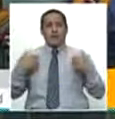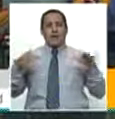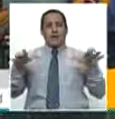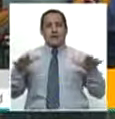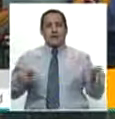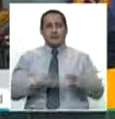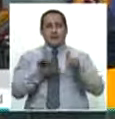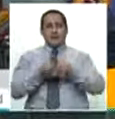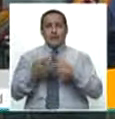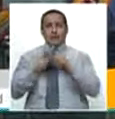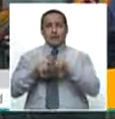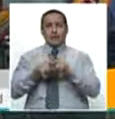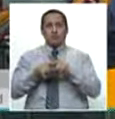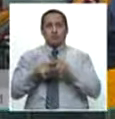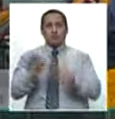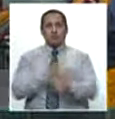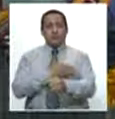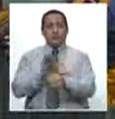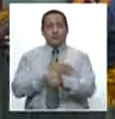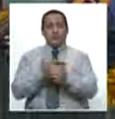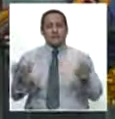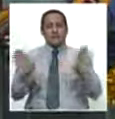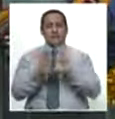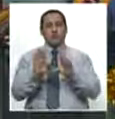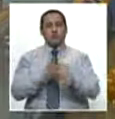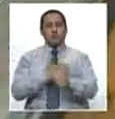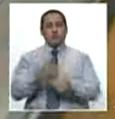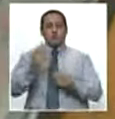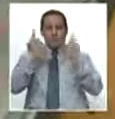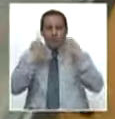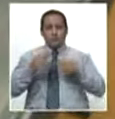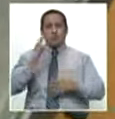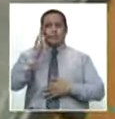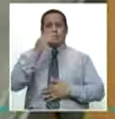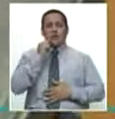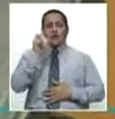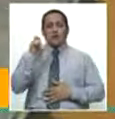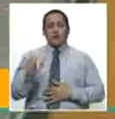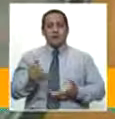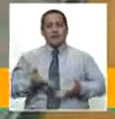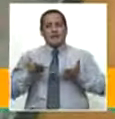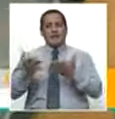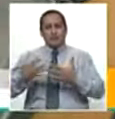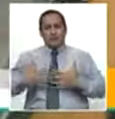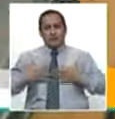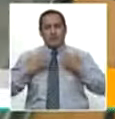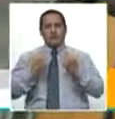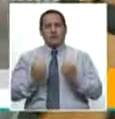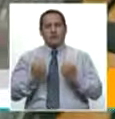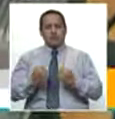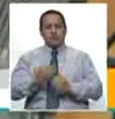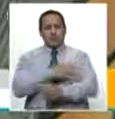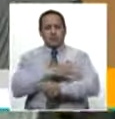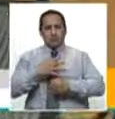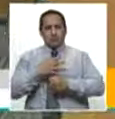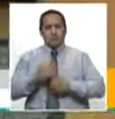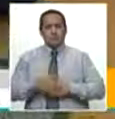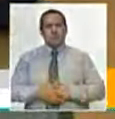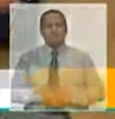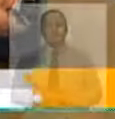él empezó el show y cerró el show por decisión de León. Esto le ha dado una fortaleza, una